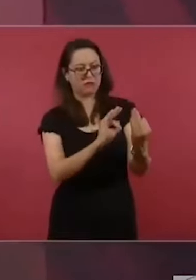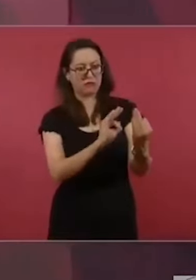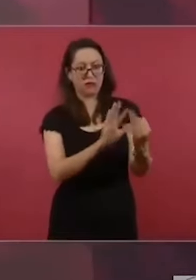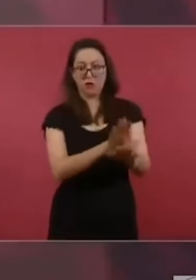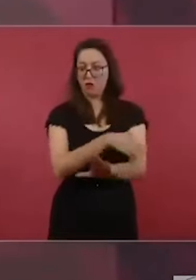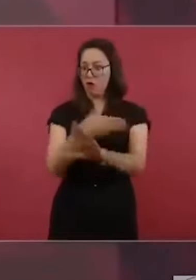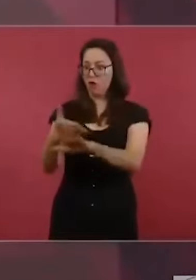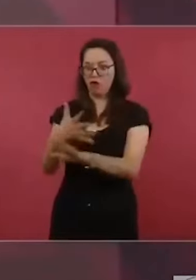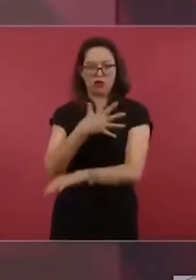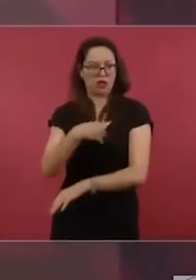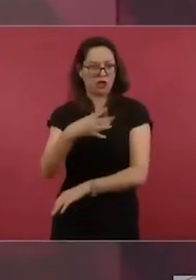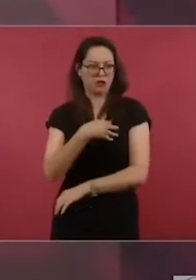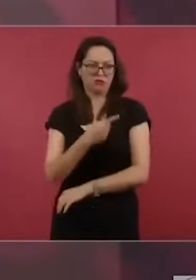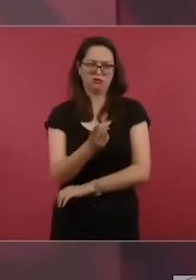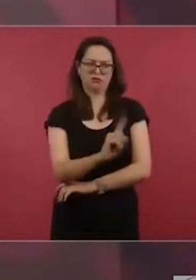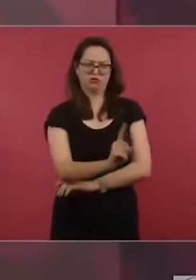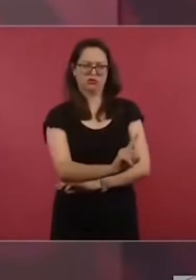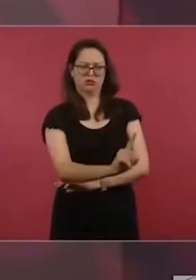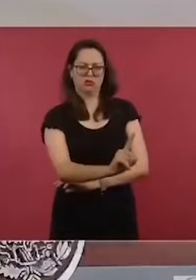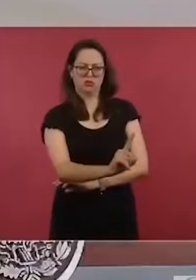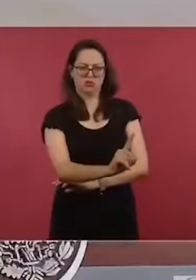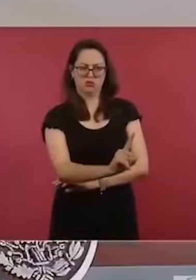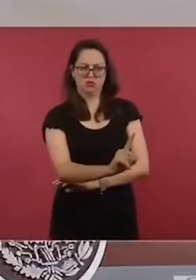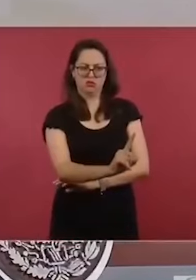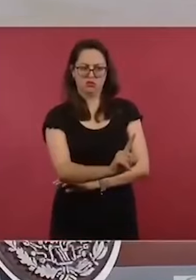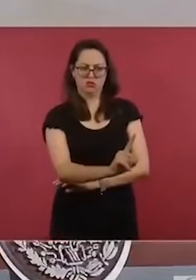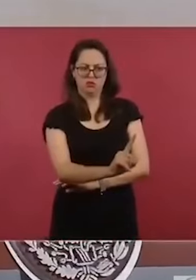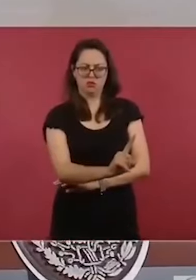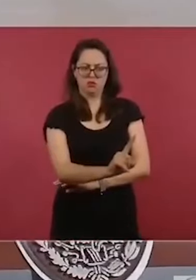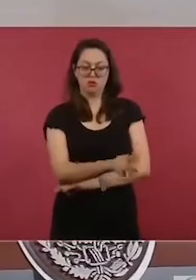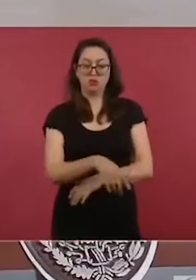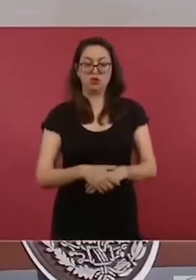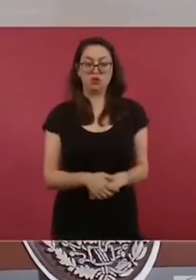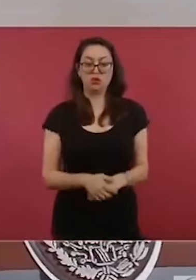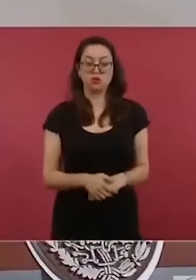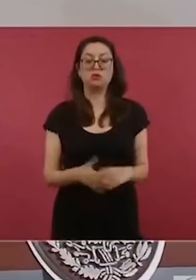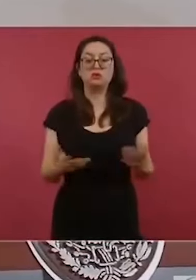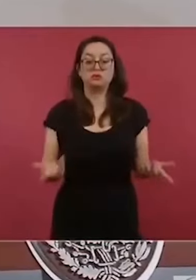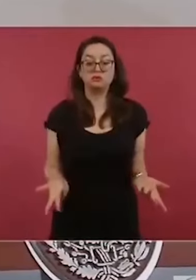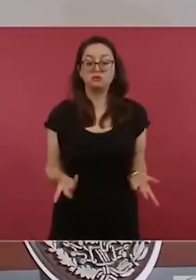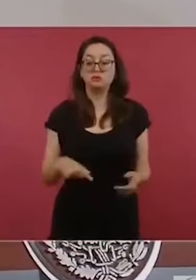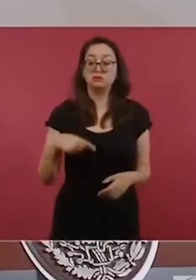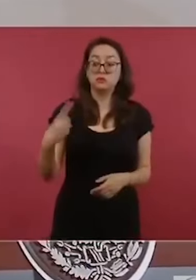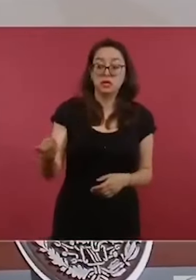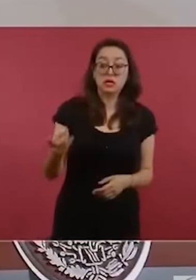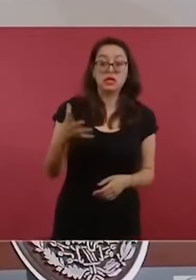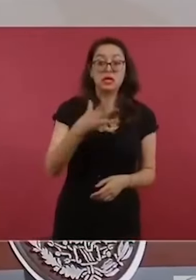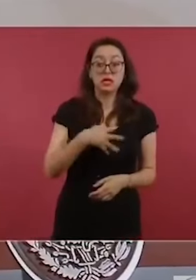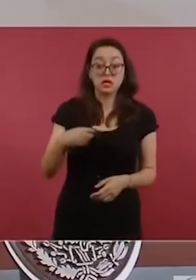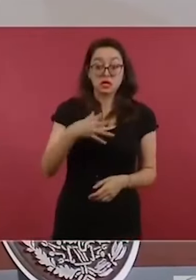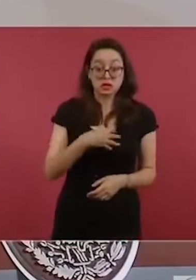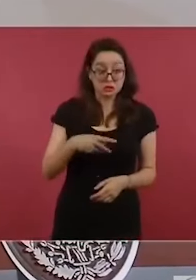hijos. Ahora, si mis hijos están metidos